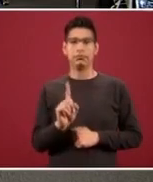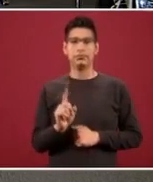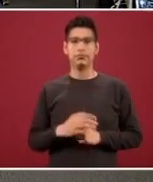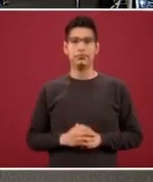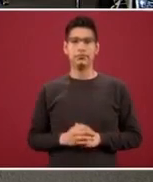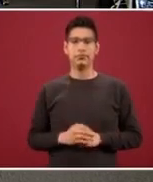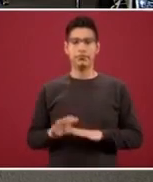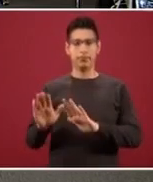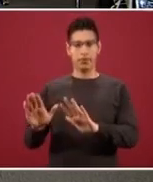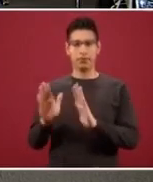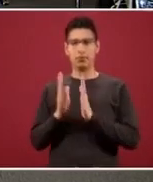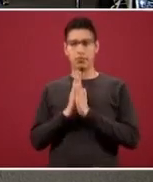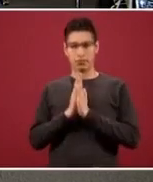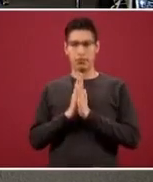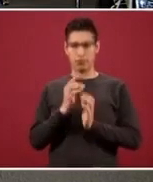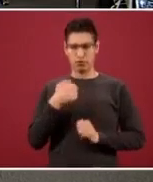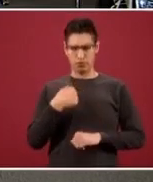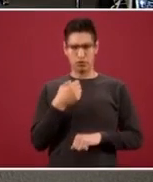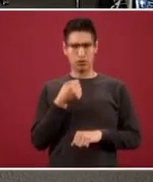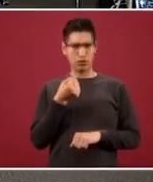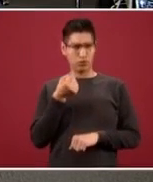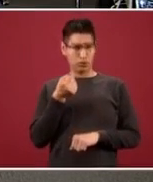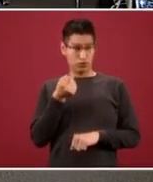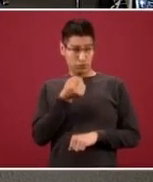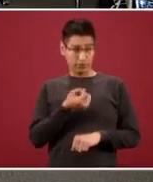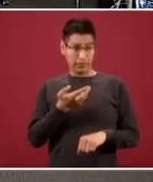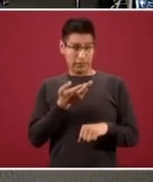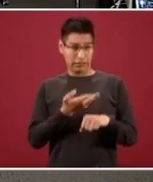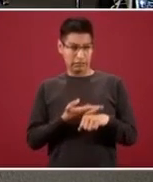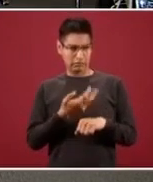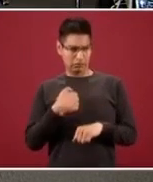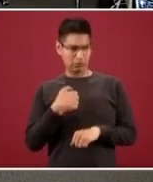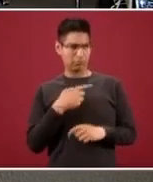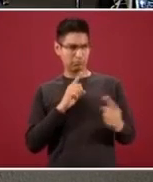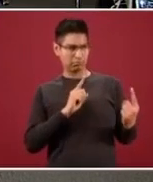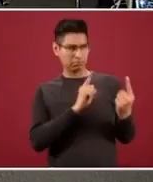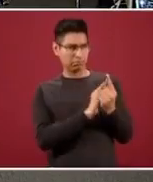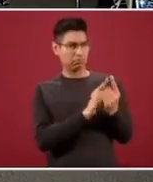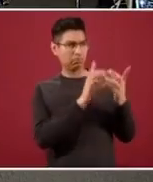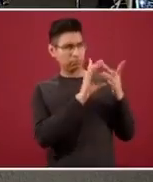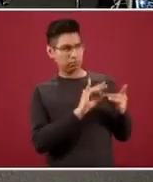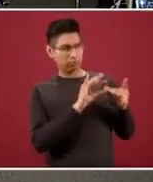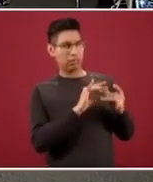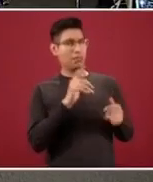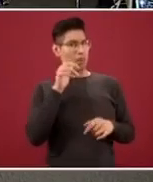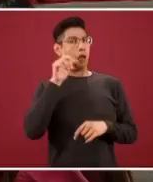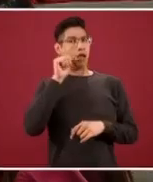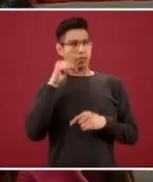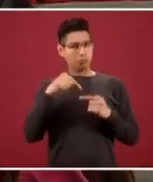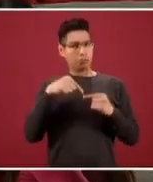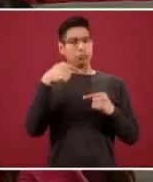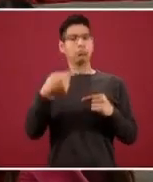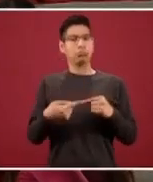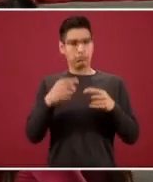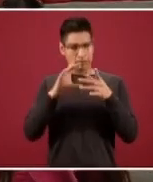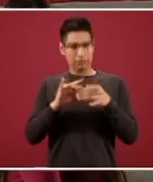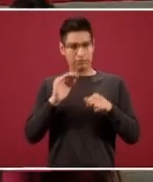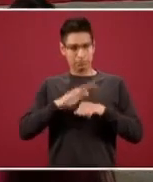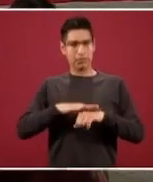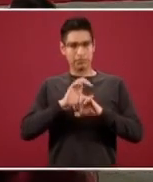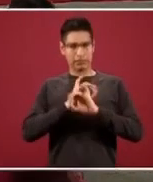Bien, ¿qué les parece si se lo planteo al subsecretario para que mañana en la nocturna demos este tipo de información que ahora se